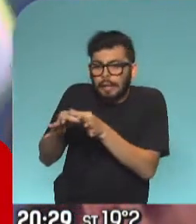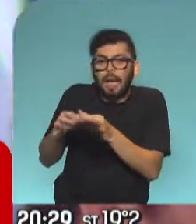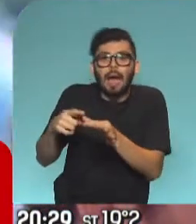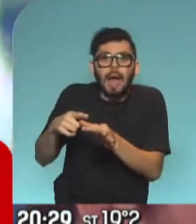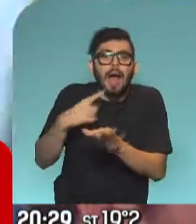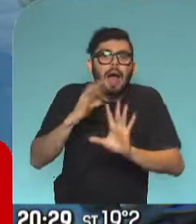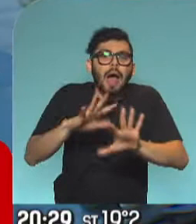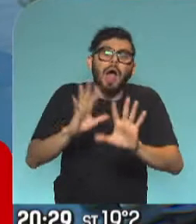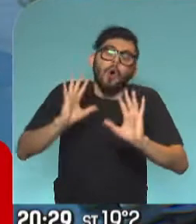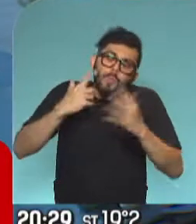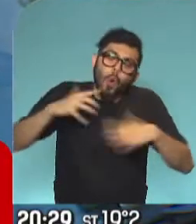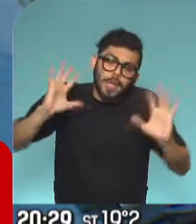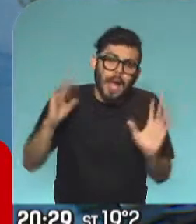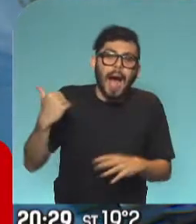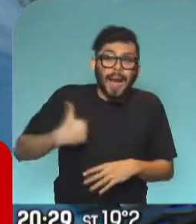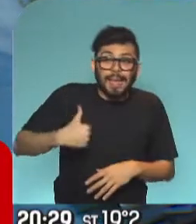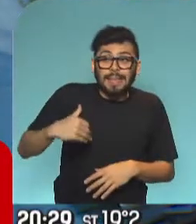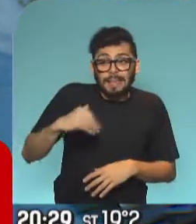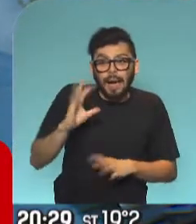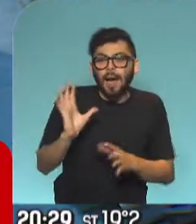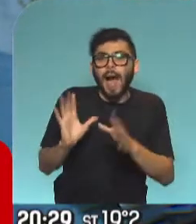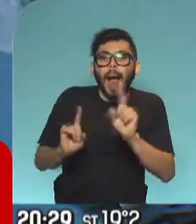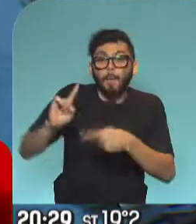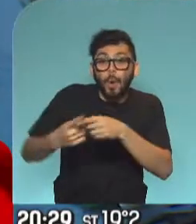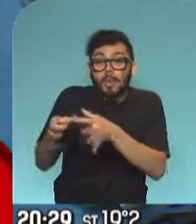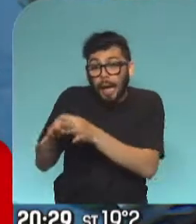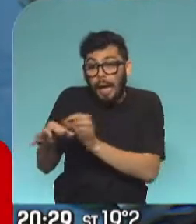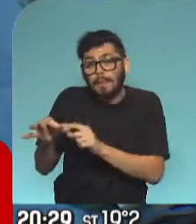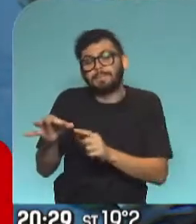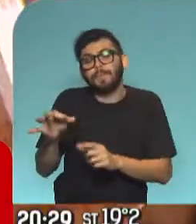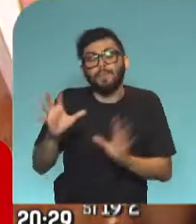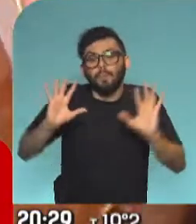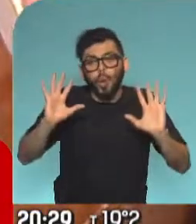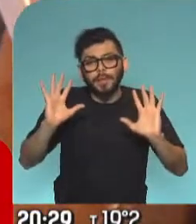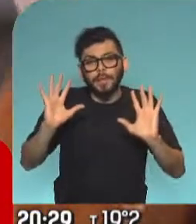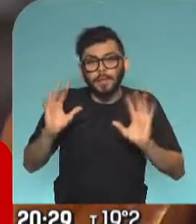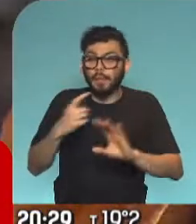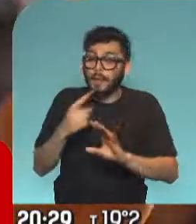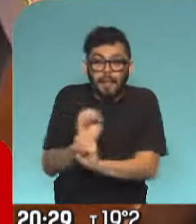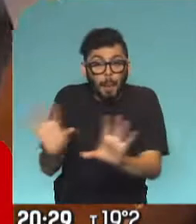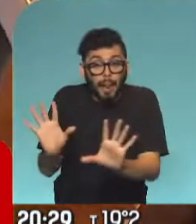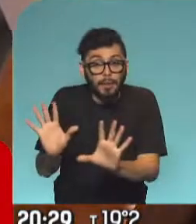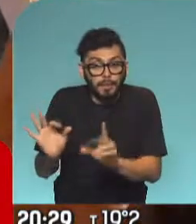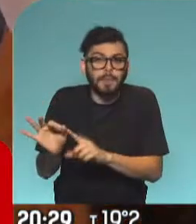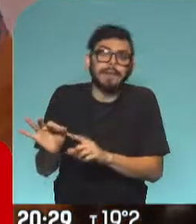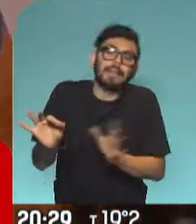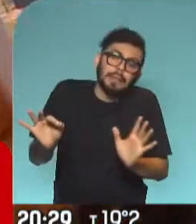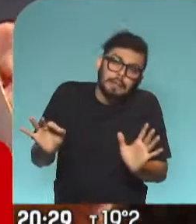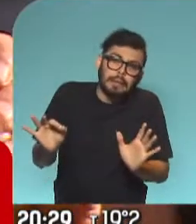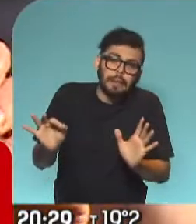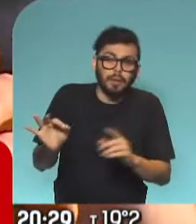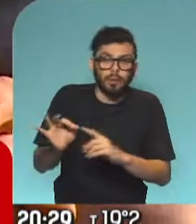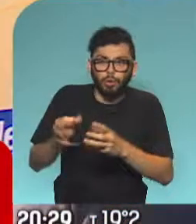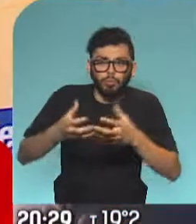contentar que impida bueno ya sabemos que esos grupos existe lo que es inadmisible y pérez esta manifestación y el rechazo de toda la fuerza del arco